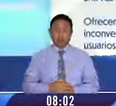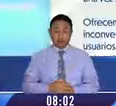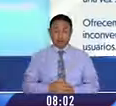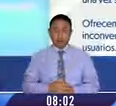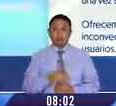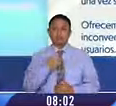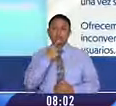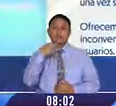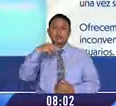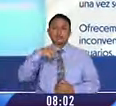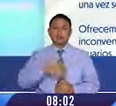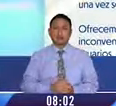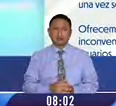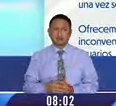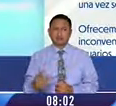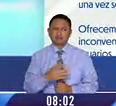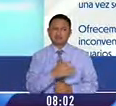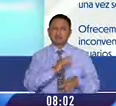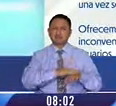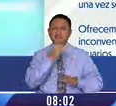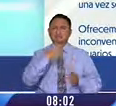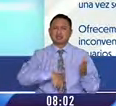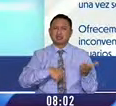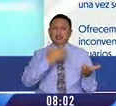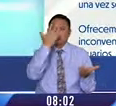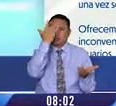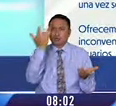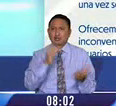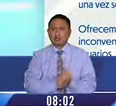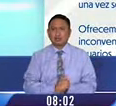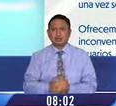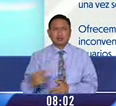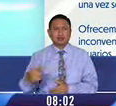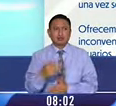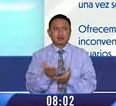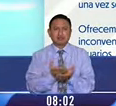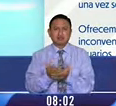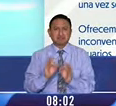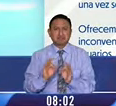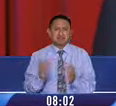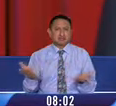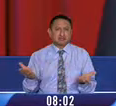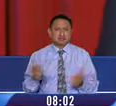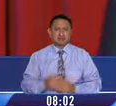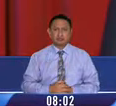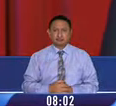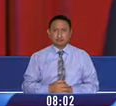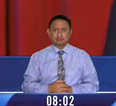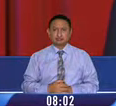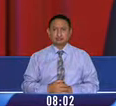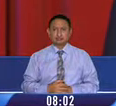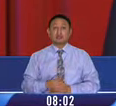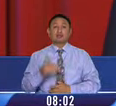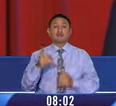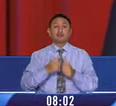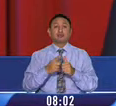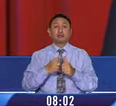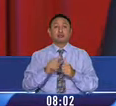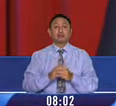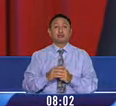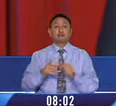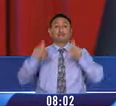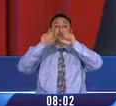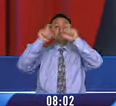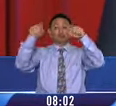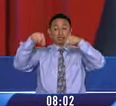dijo no comprender las causas por las cuales no está funcionando. Y lo primero que deberé decirle al consorcio